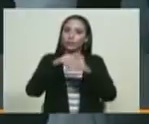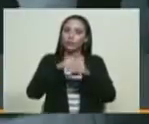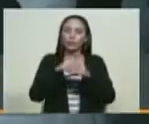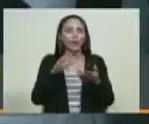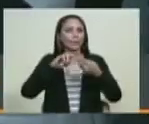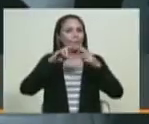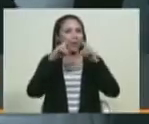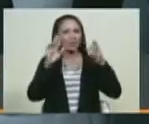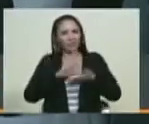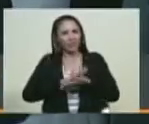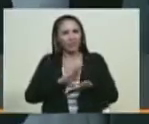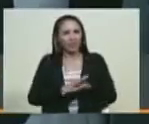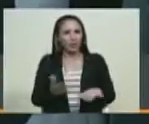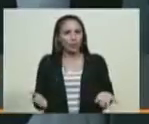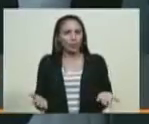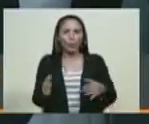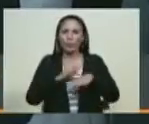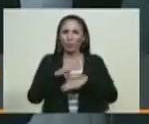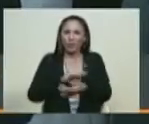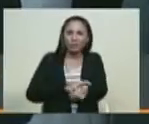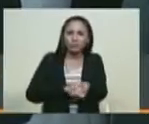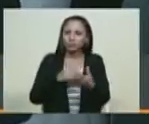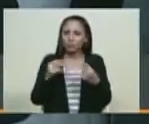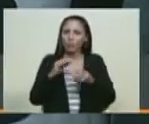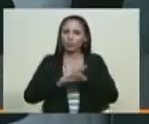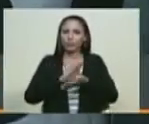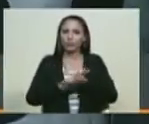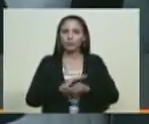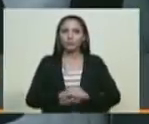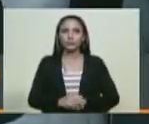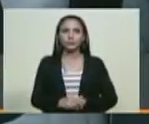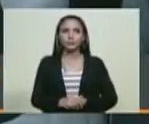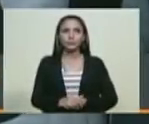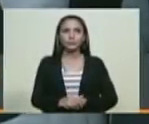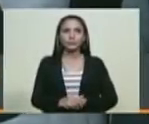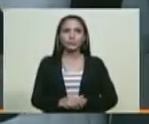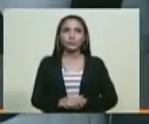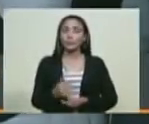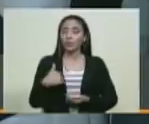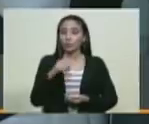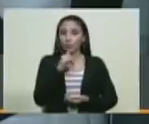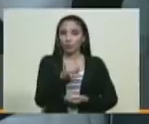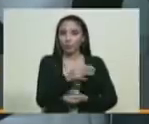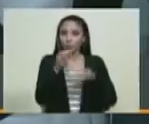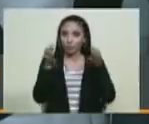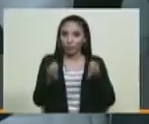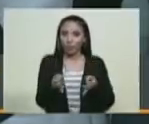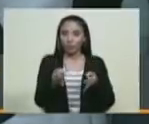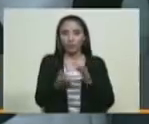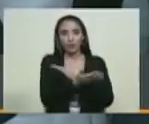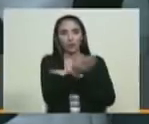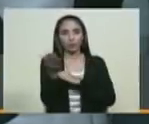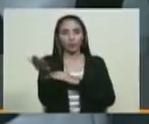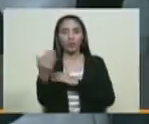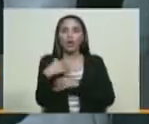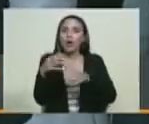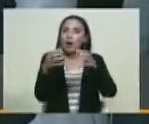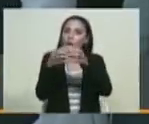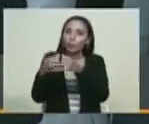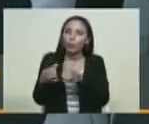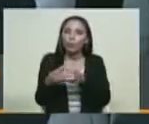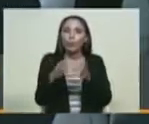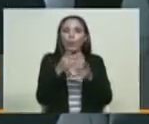paz, en tranquilidad. Le he dado informaciones muy precisas a los poderes